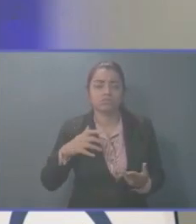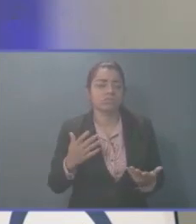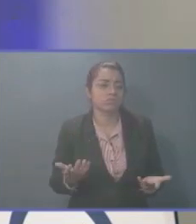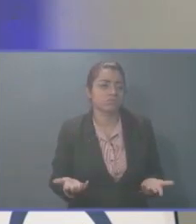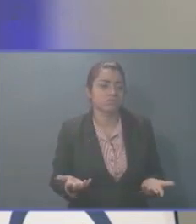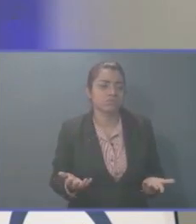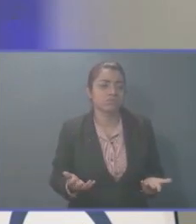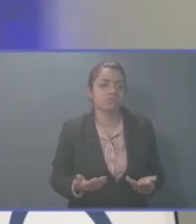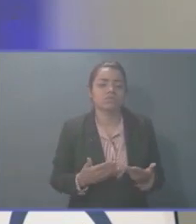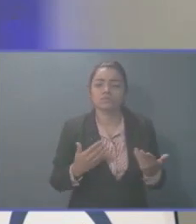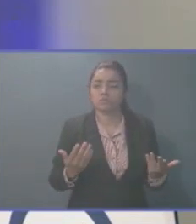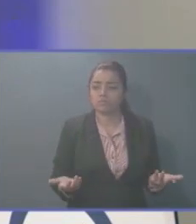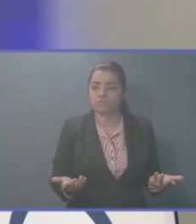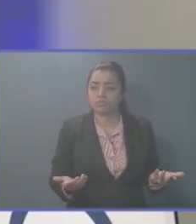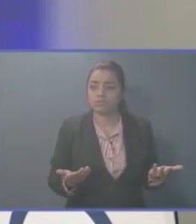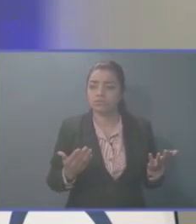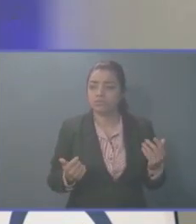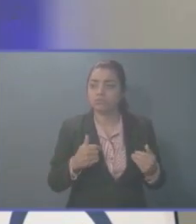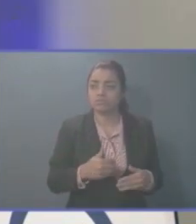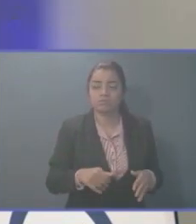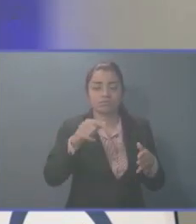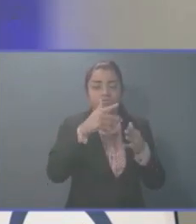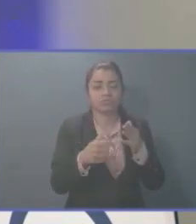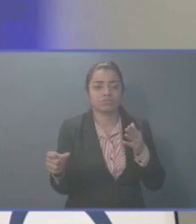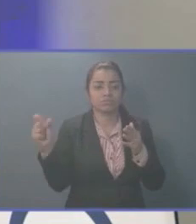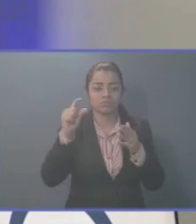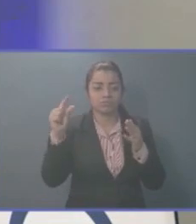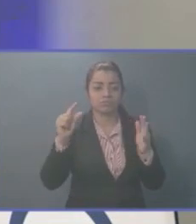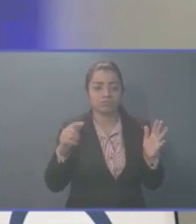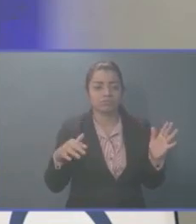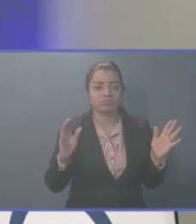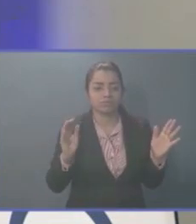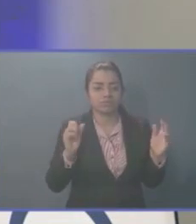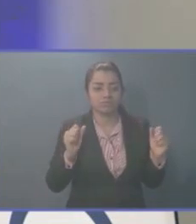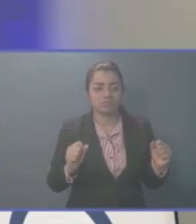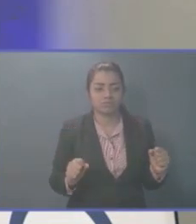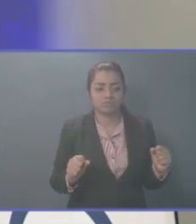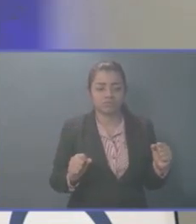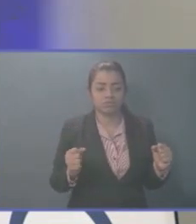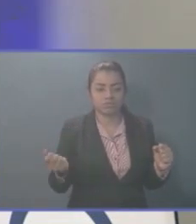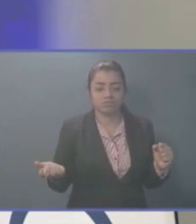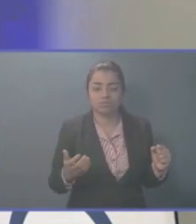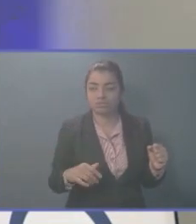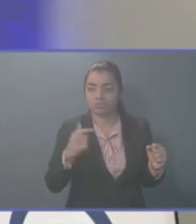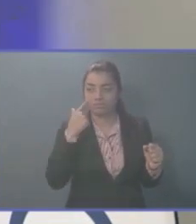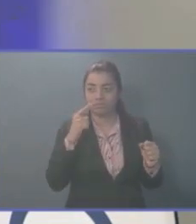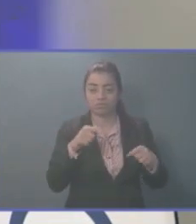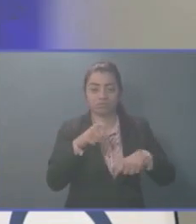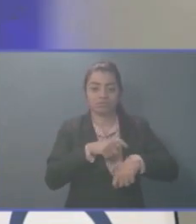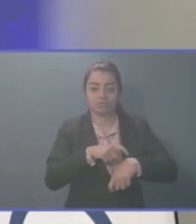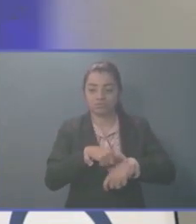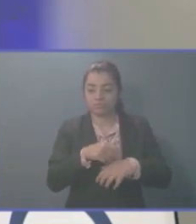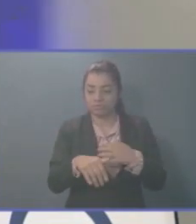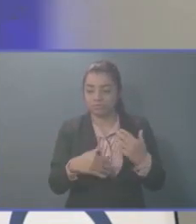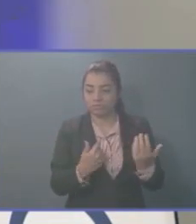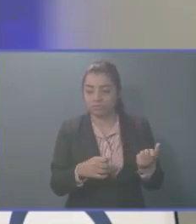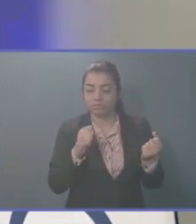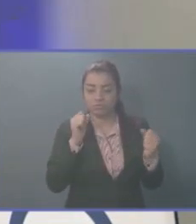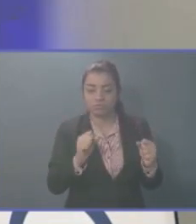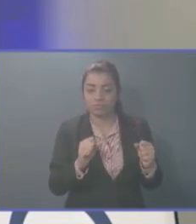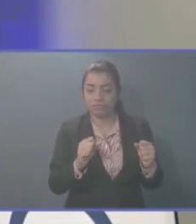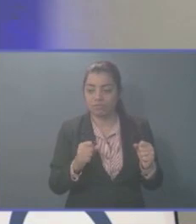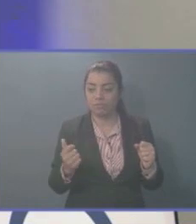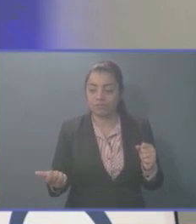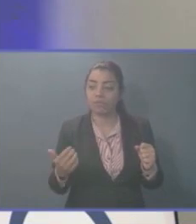República y a otras instituciones también que velan por nuestra seguridad. En este caso particular, quiero